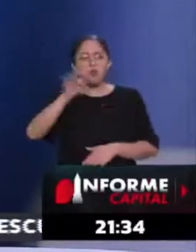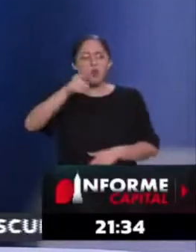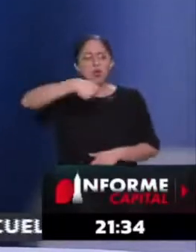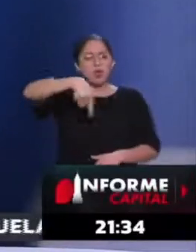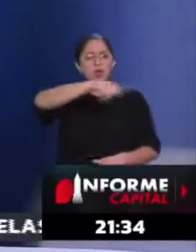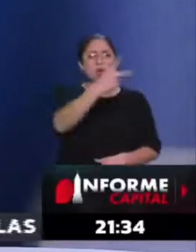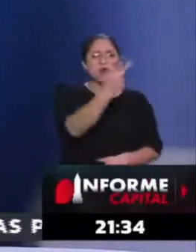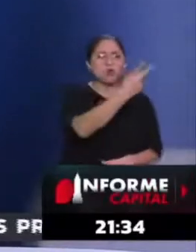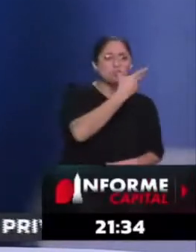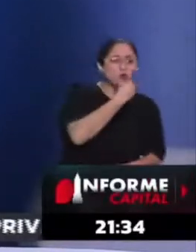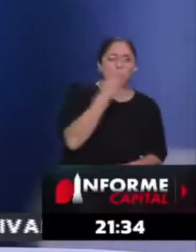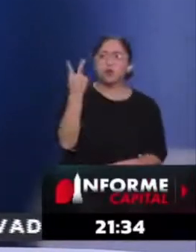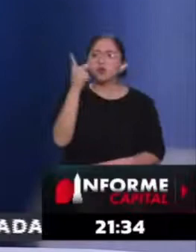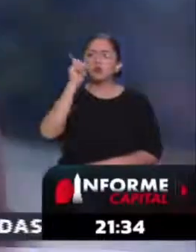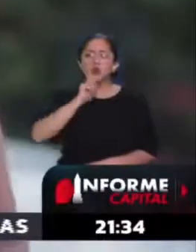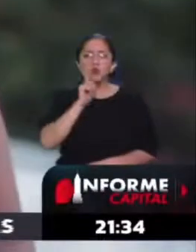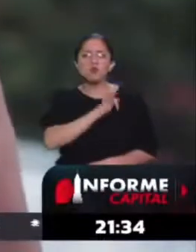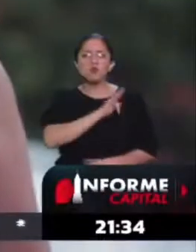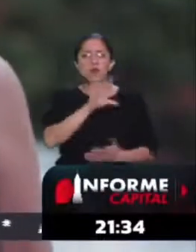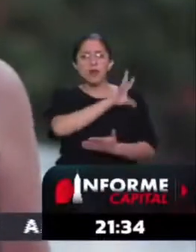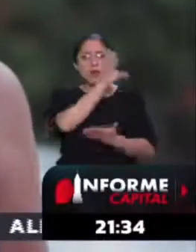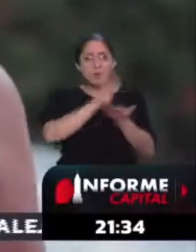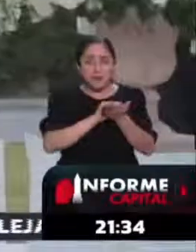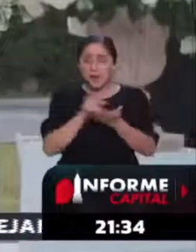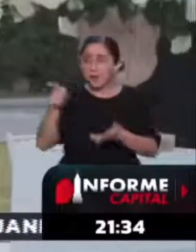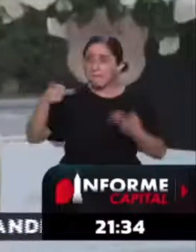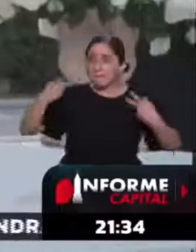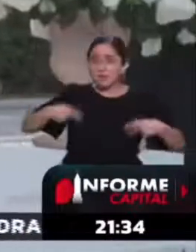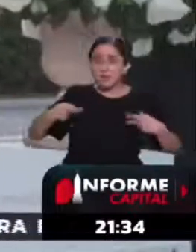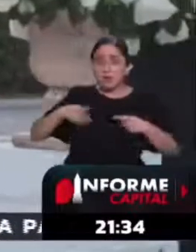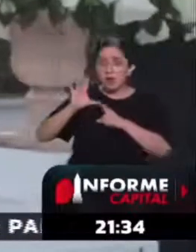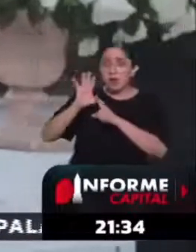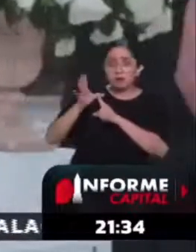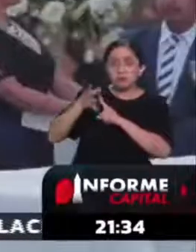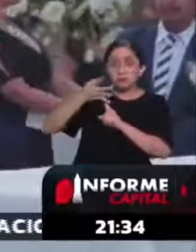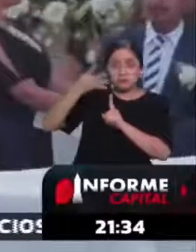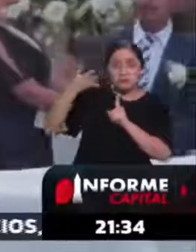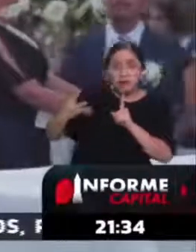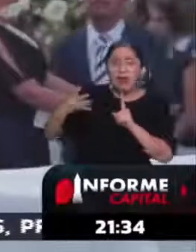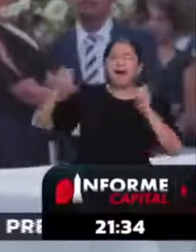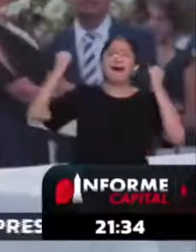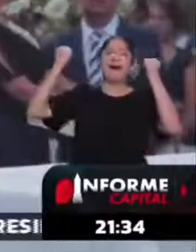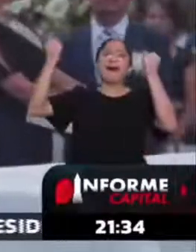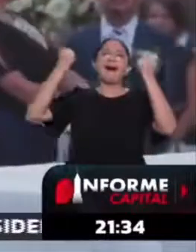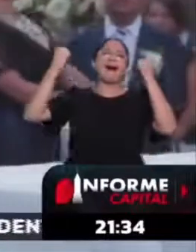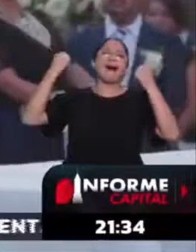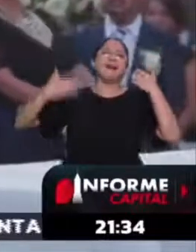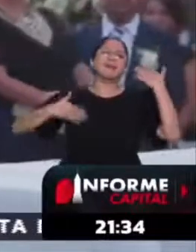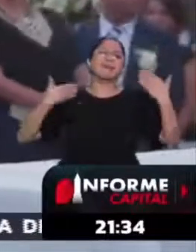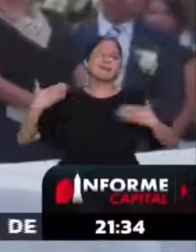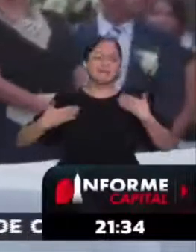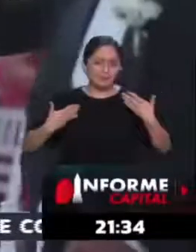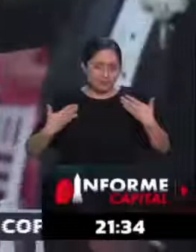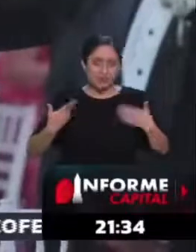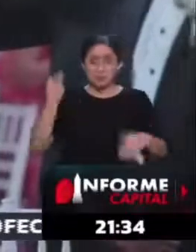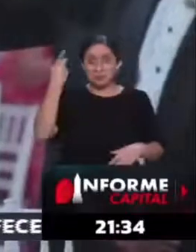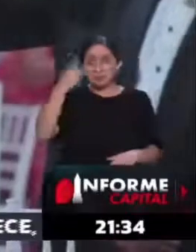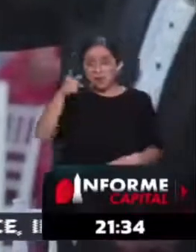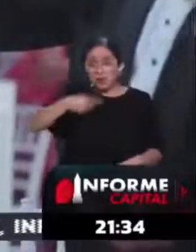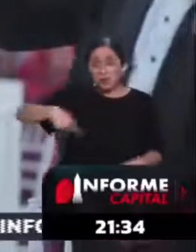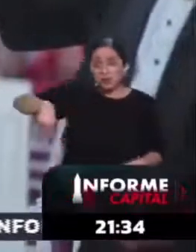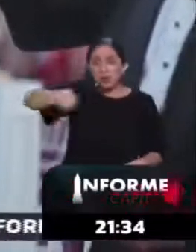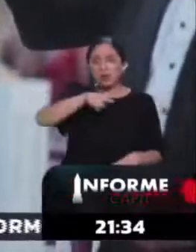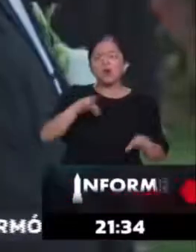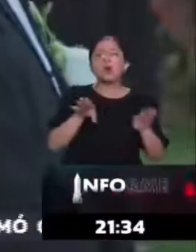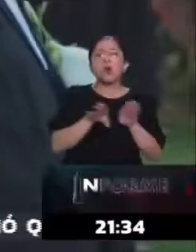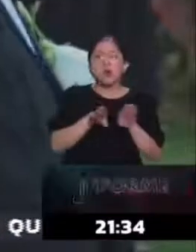cual, sin duda, fue celebrado por colectivos de la diversidad sexual a las afueras del recinto. Y mire, este histórico logro se da luego de que